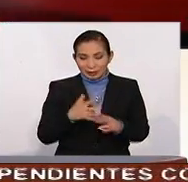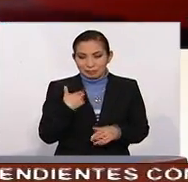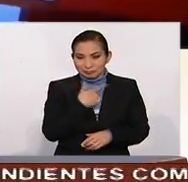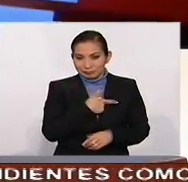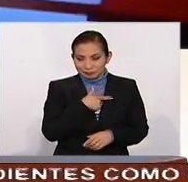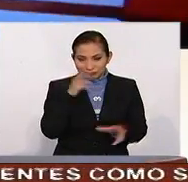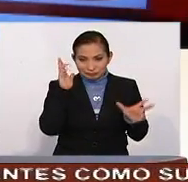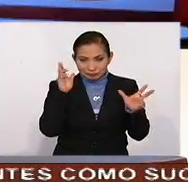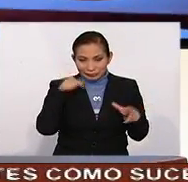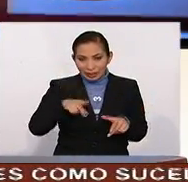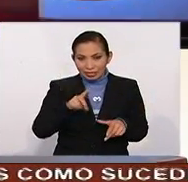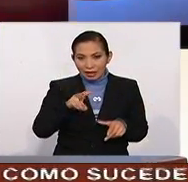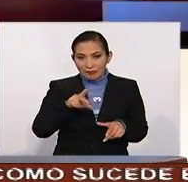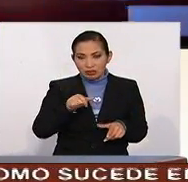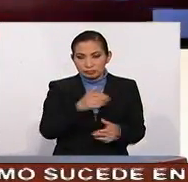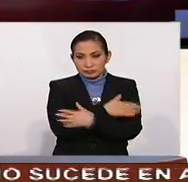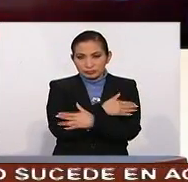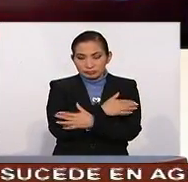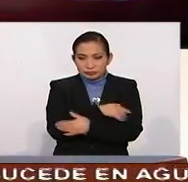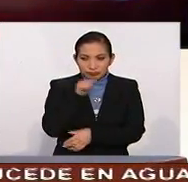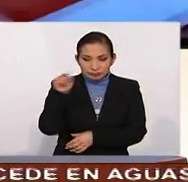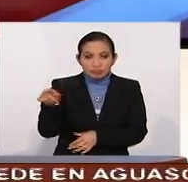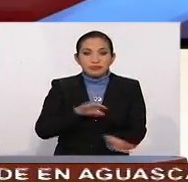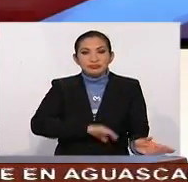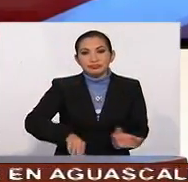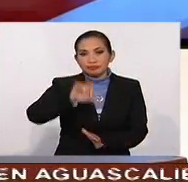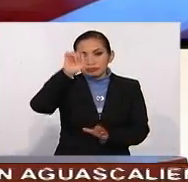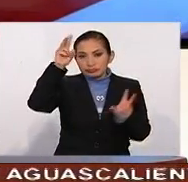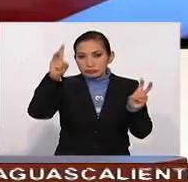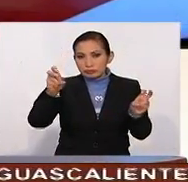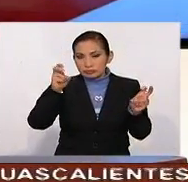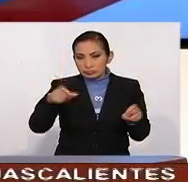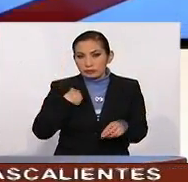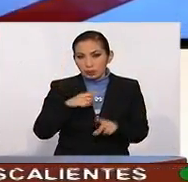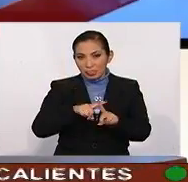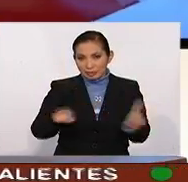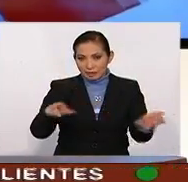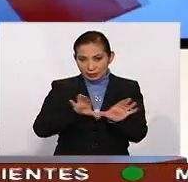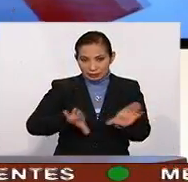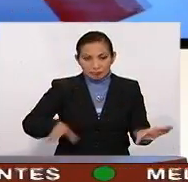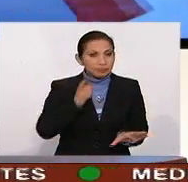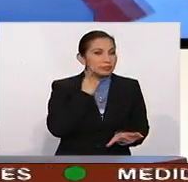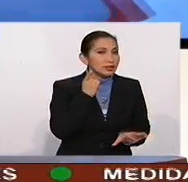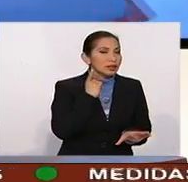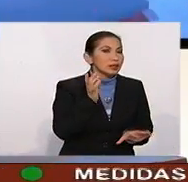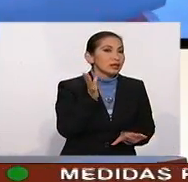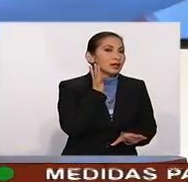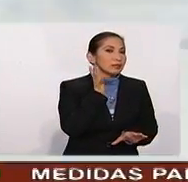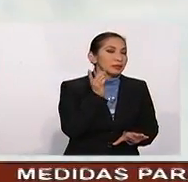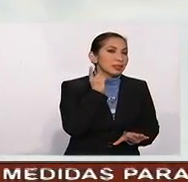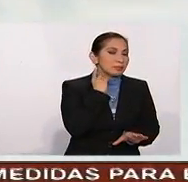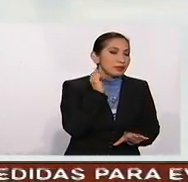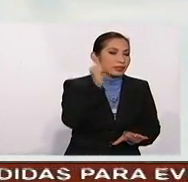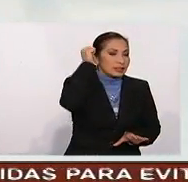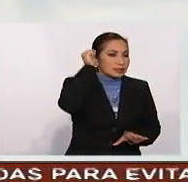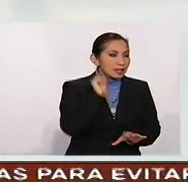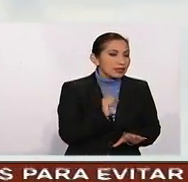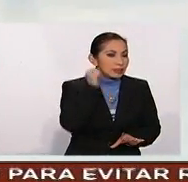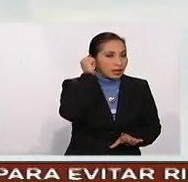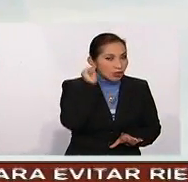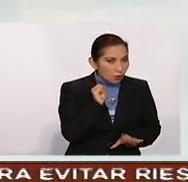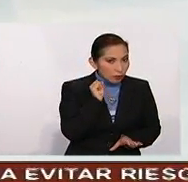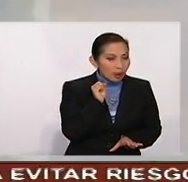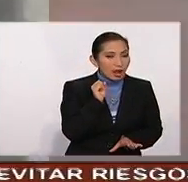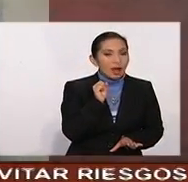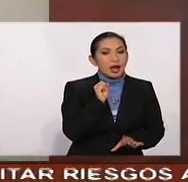Saludos muy cordiales desde Davos. Un fuerte abrazo hasta allá. Y en otros temas diametralmente opuestos, la diputada del Congreso de Sinaloa, Lucero Guadalupe Sánchez